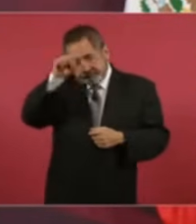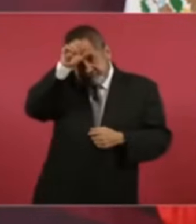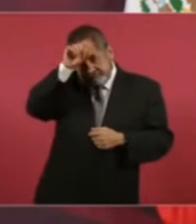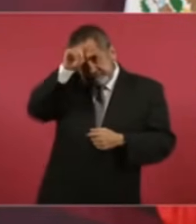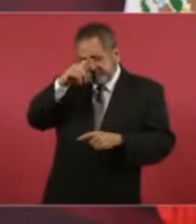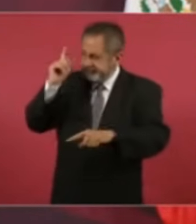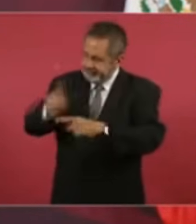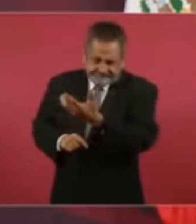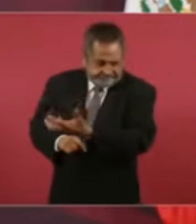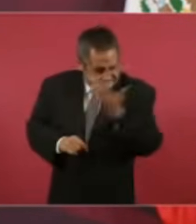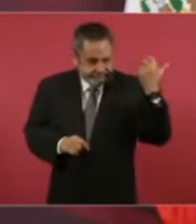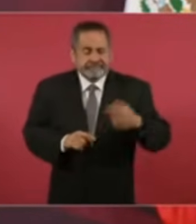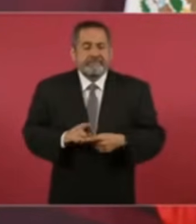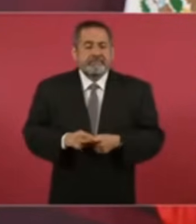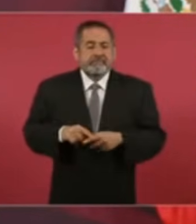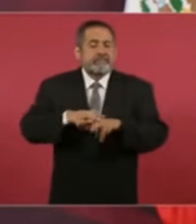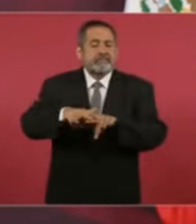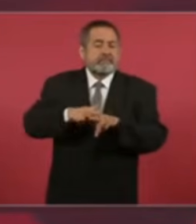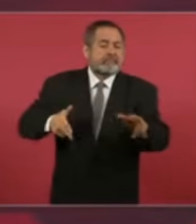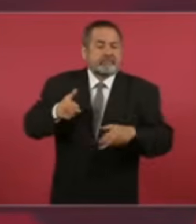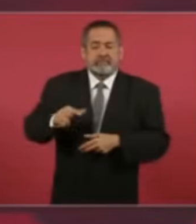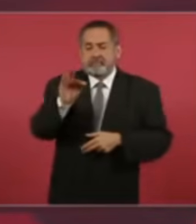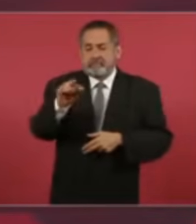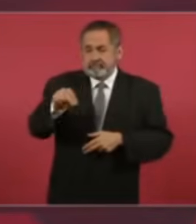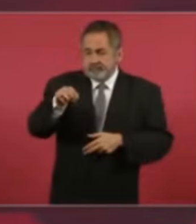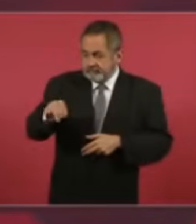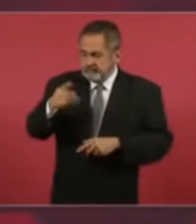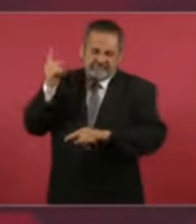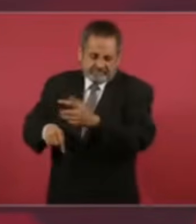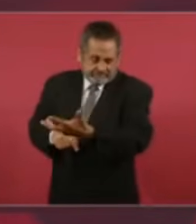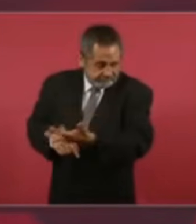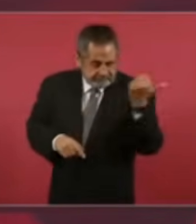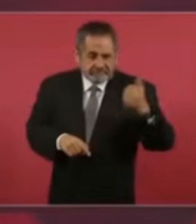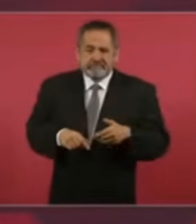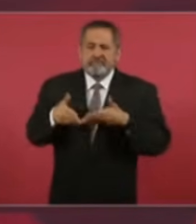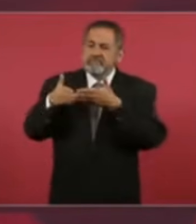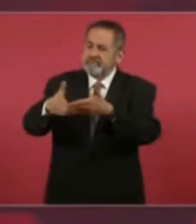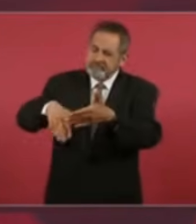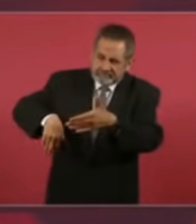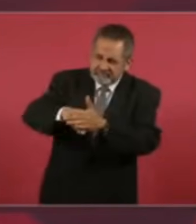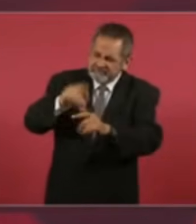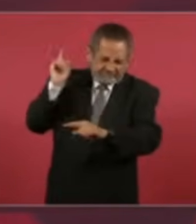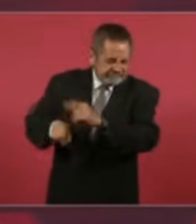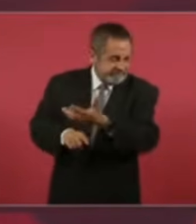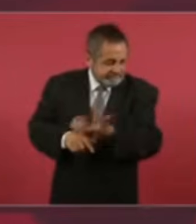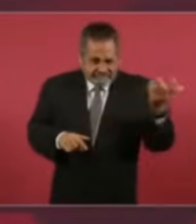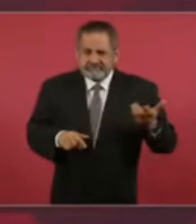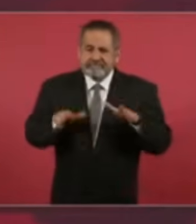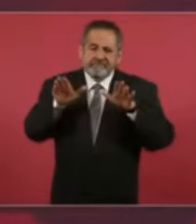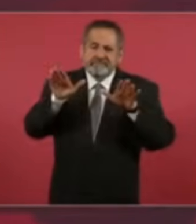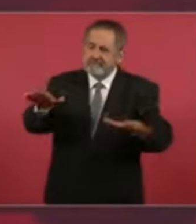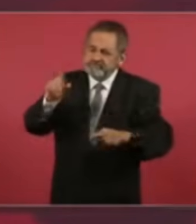luego los ferrocarriles, los aeropuertos, los puertos, todo.